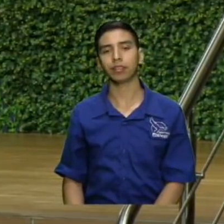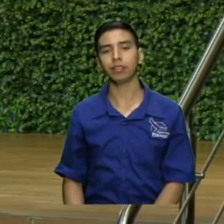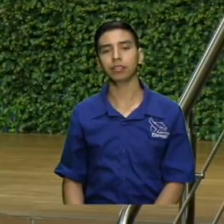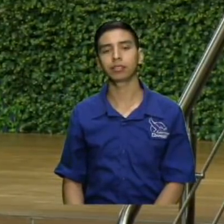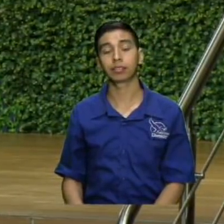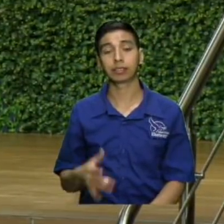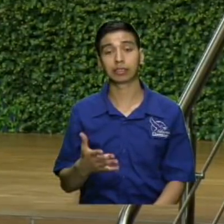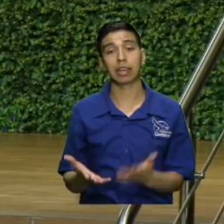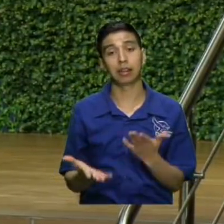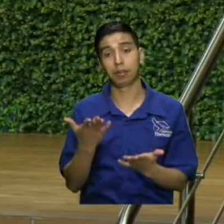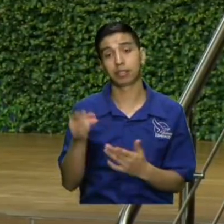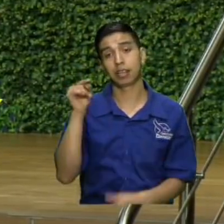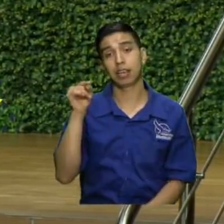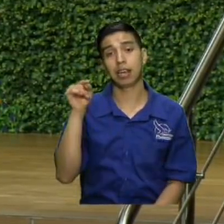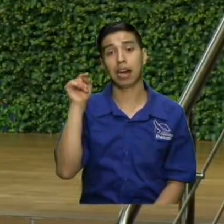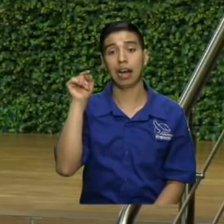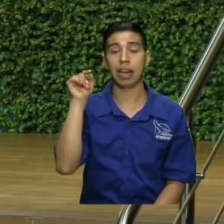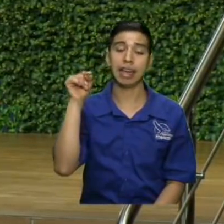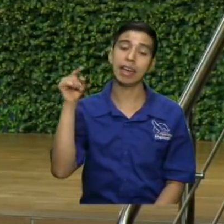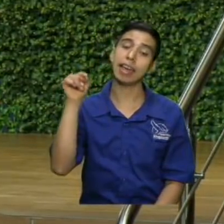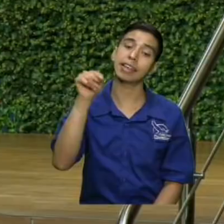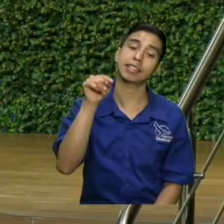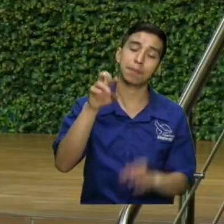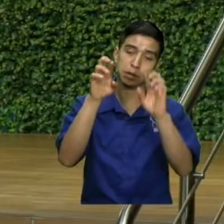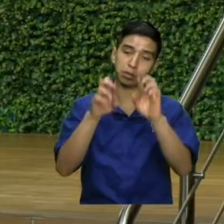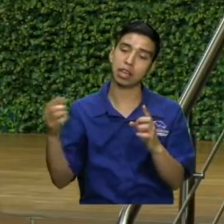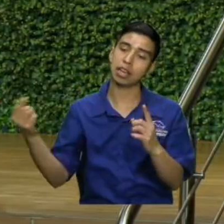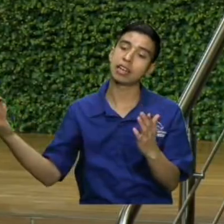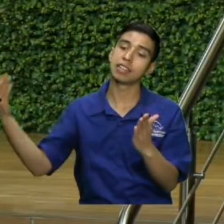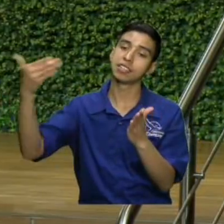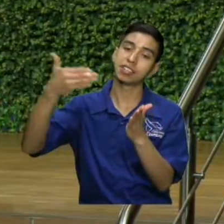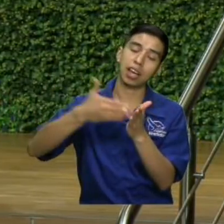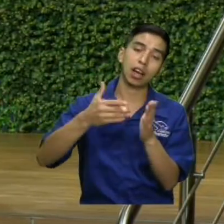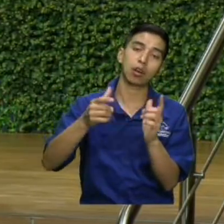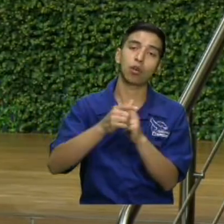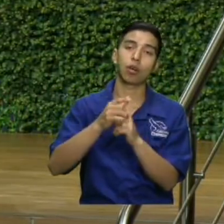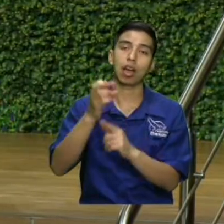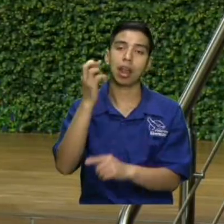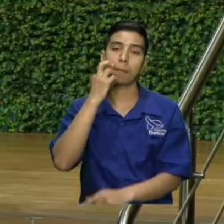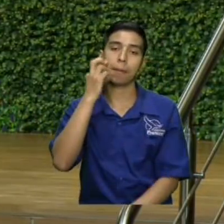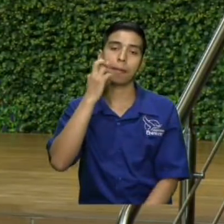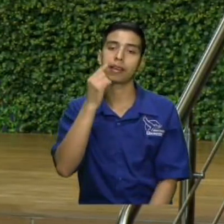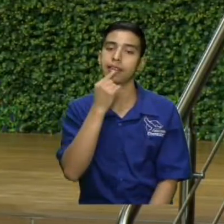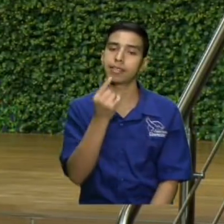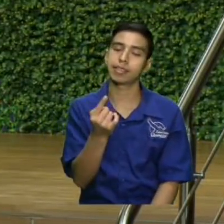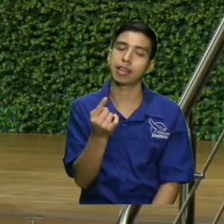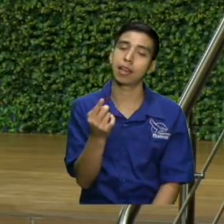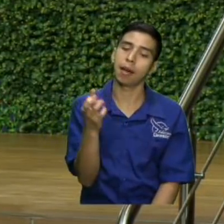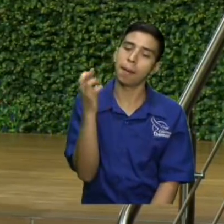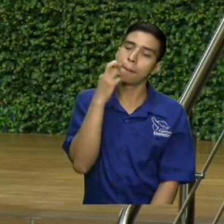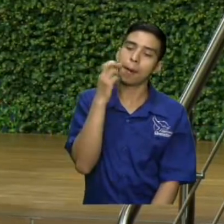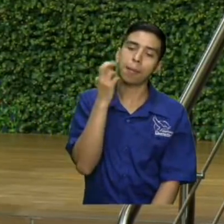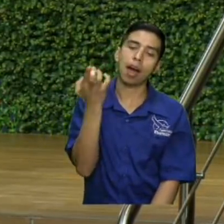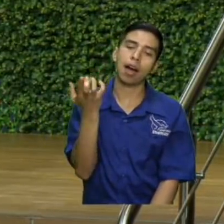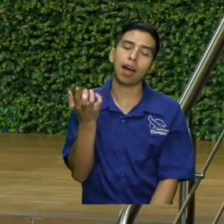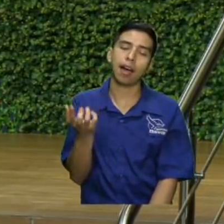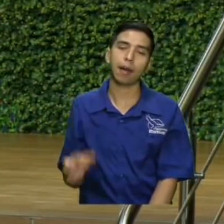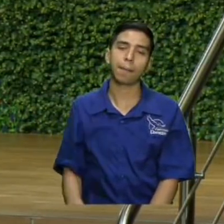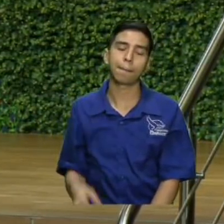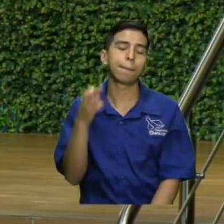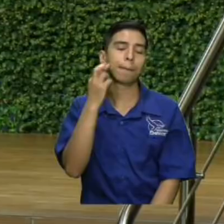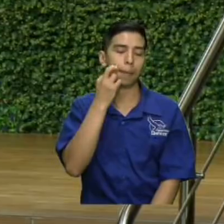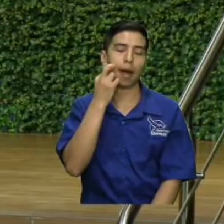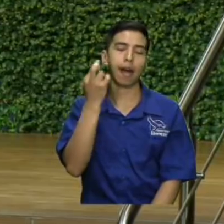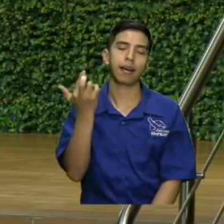tramposo es para llegarle al papá y daddy. Hasta en inglés le habla, pero lo mismo le dice: